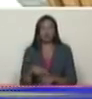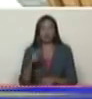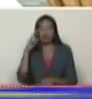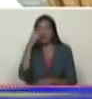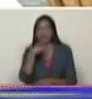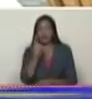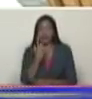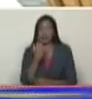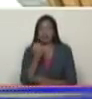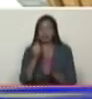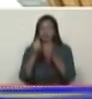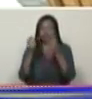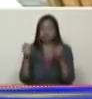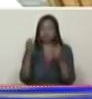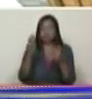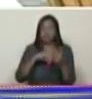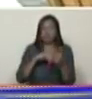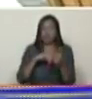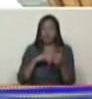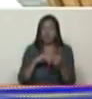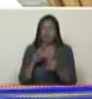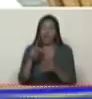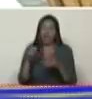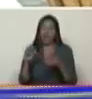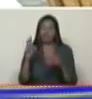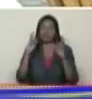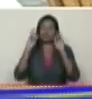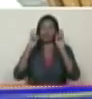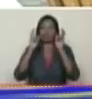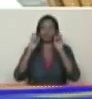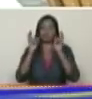límites, límites en este tema.